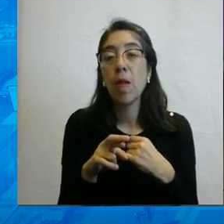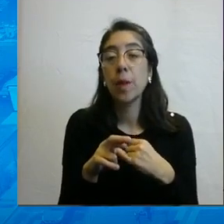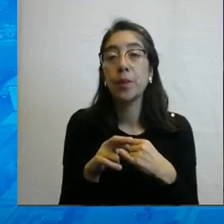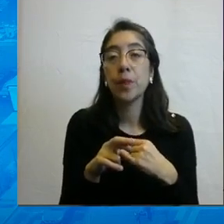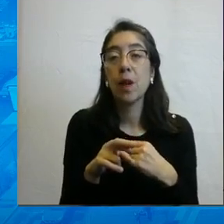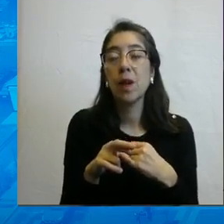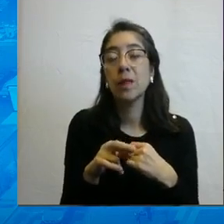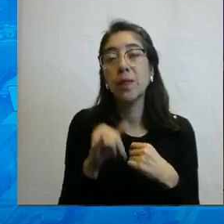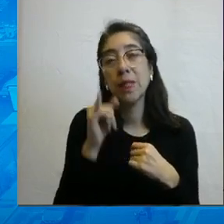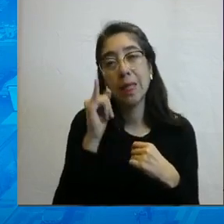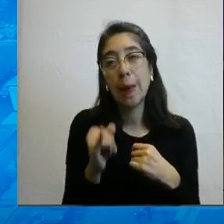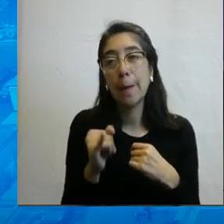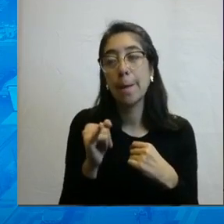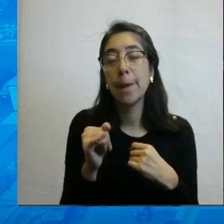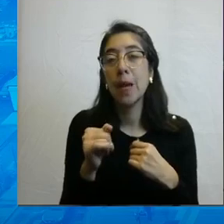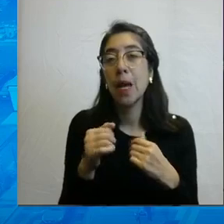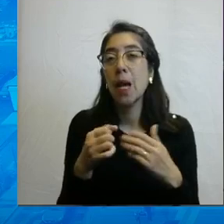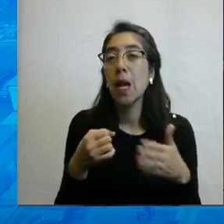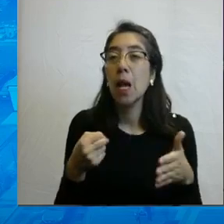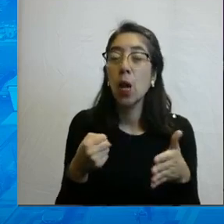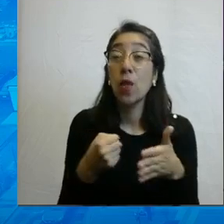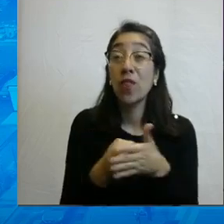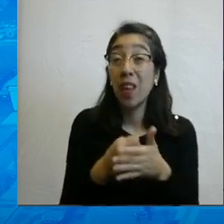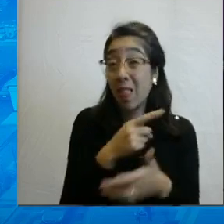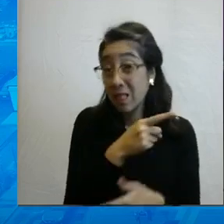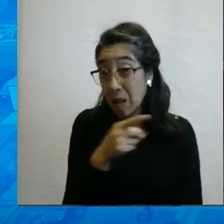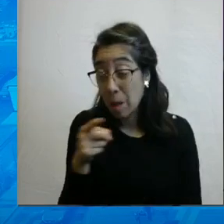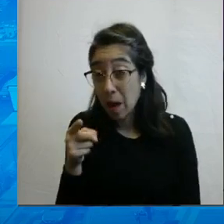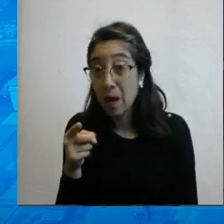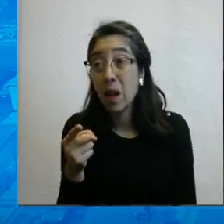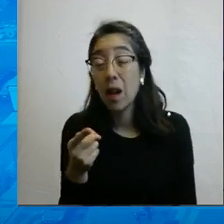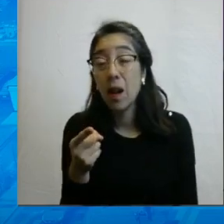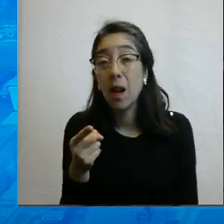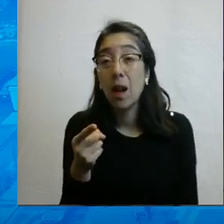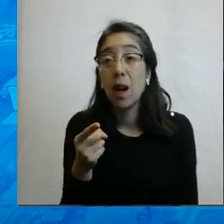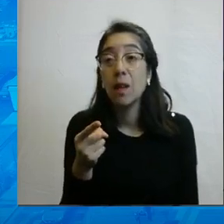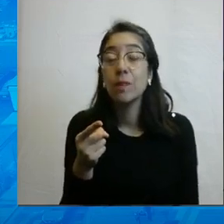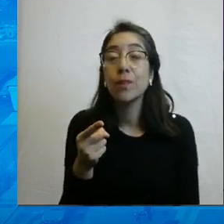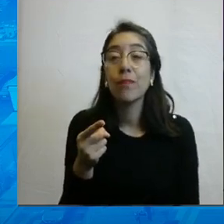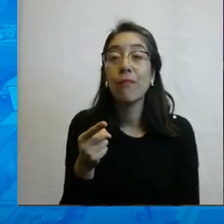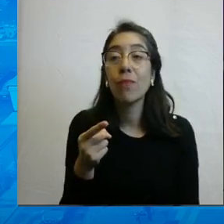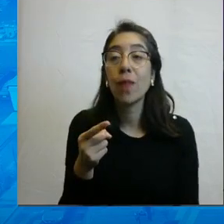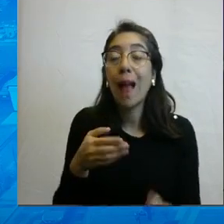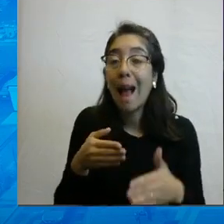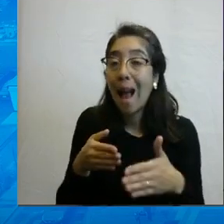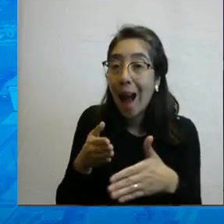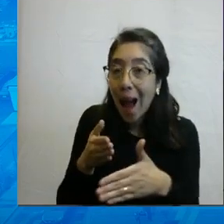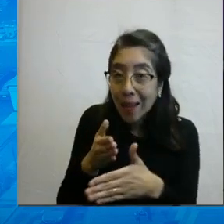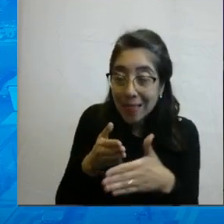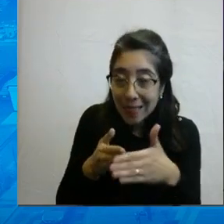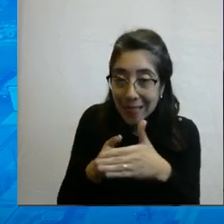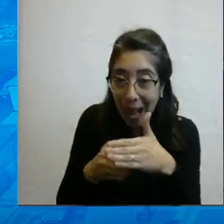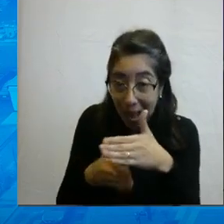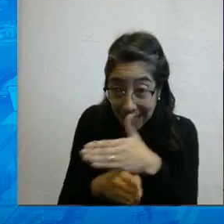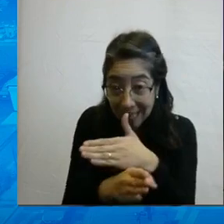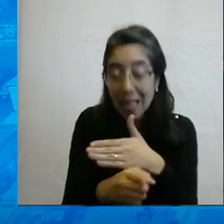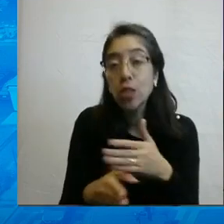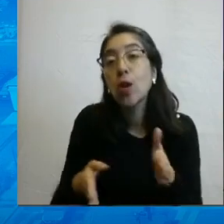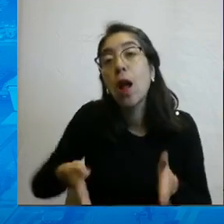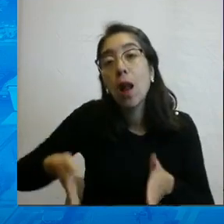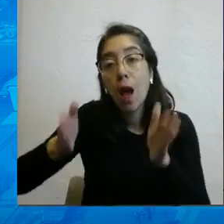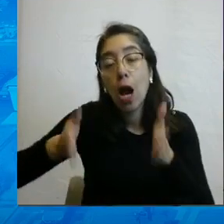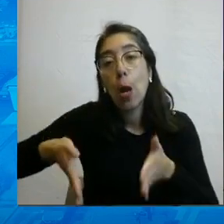la posibilidad de mejorar sus condiciones, sobre todo económicas, el acceso a la calle Roberto Bravo, a la entrada de Pomaire,